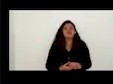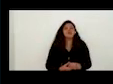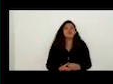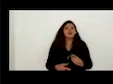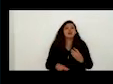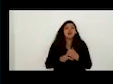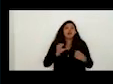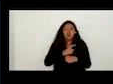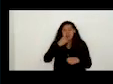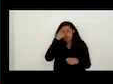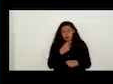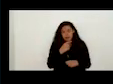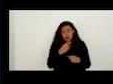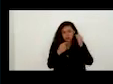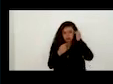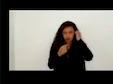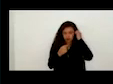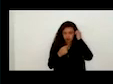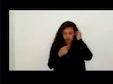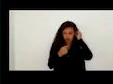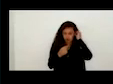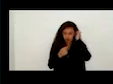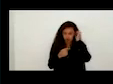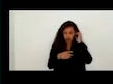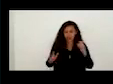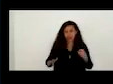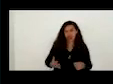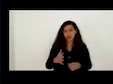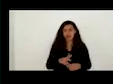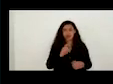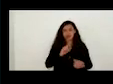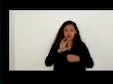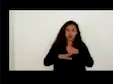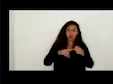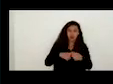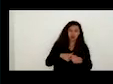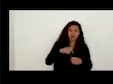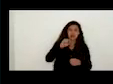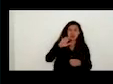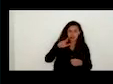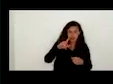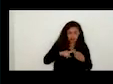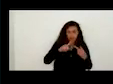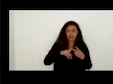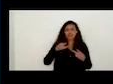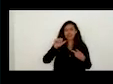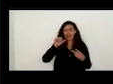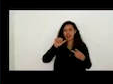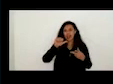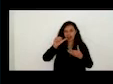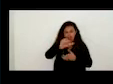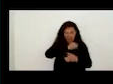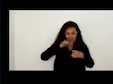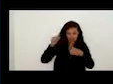de origen marino, como podrían ser sardinas, atún, salmón, huevo entero.